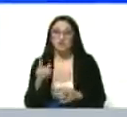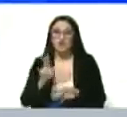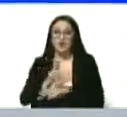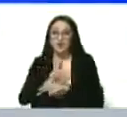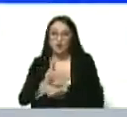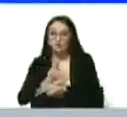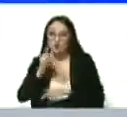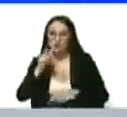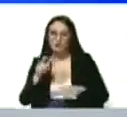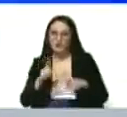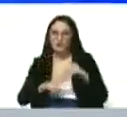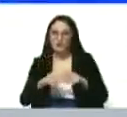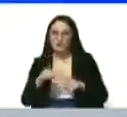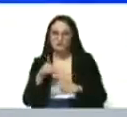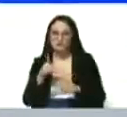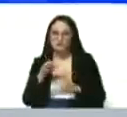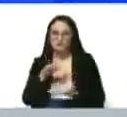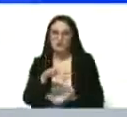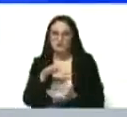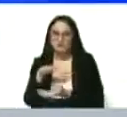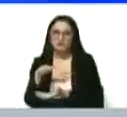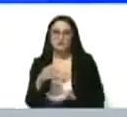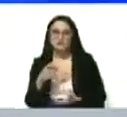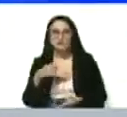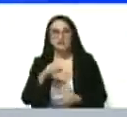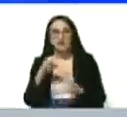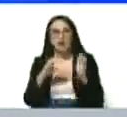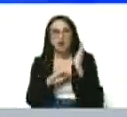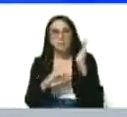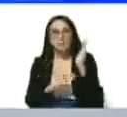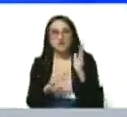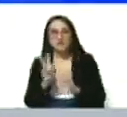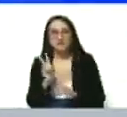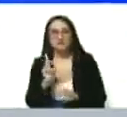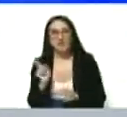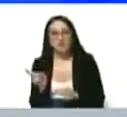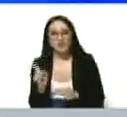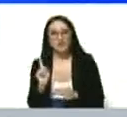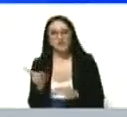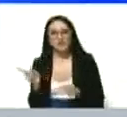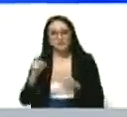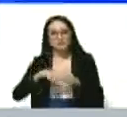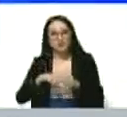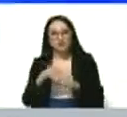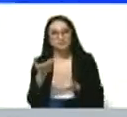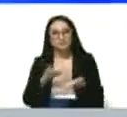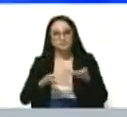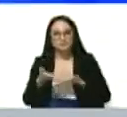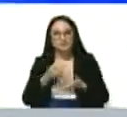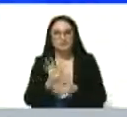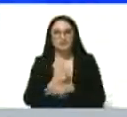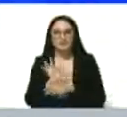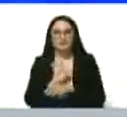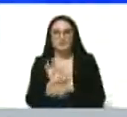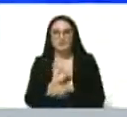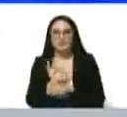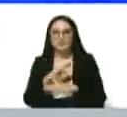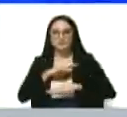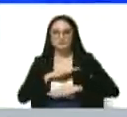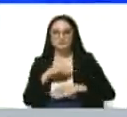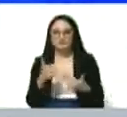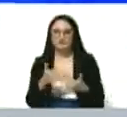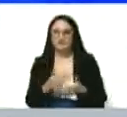OPEP creemos firmemente que Venezuela debe ser parte de ese mercado que funciona de forma